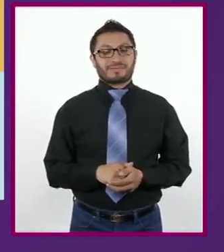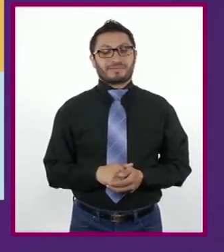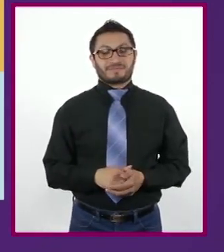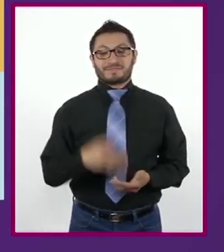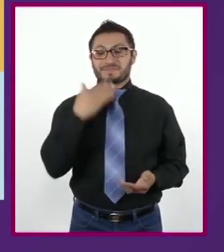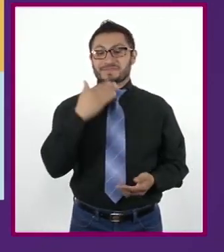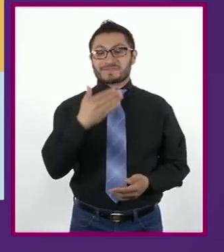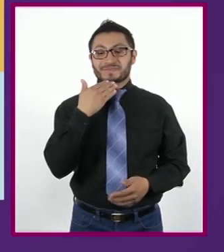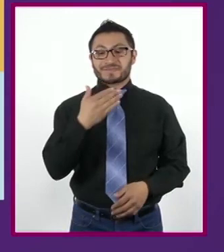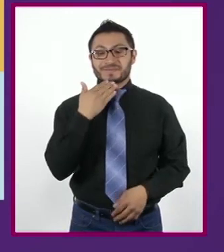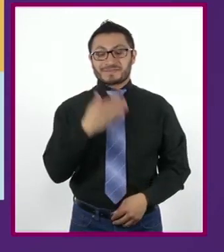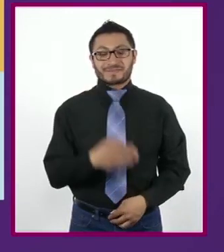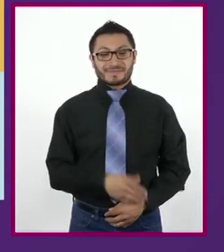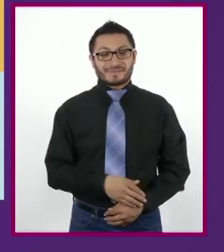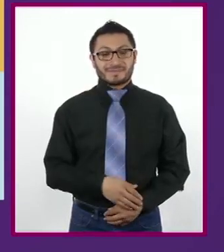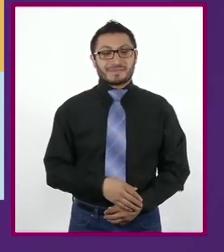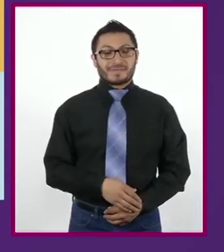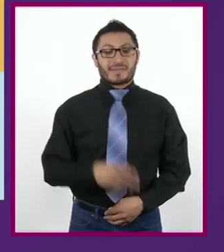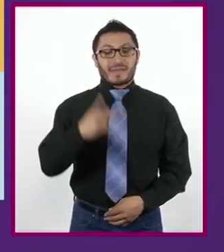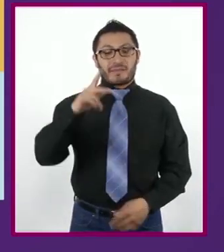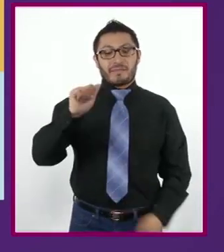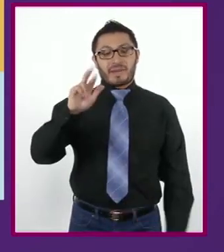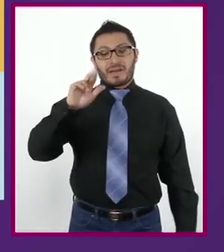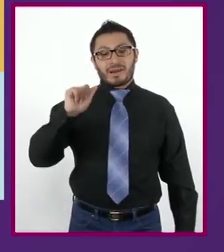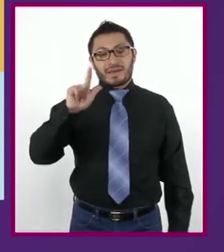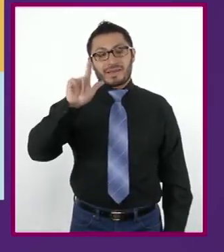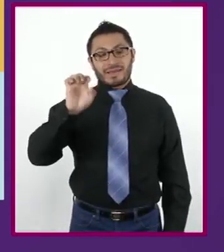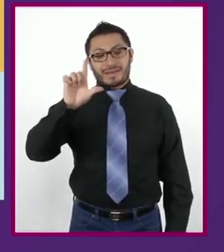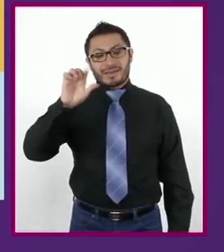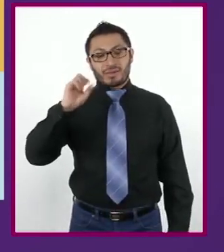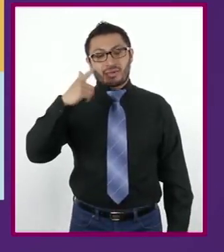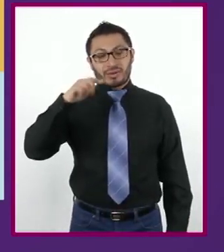Muy bien, son los paralelogramos.